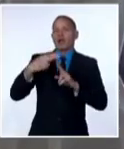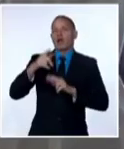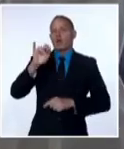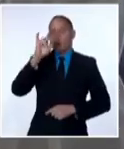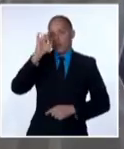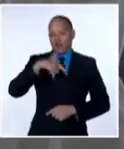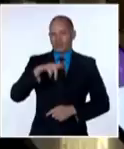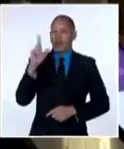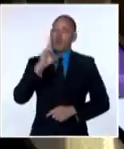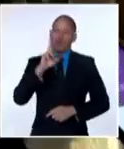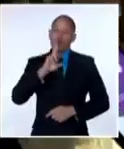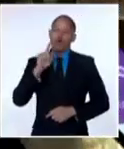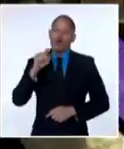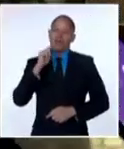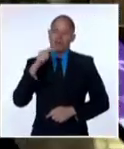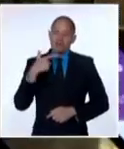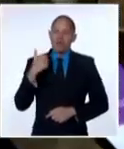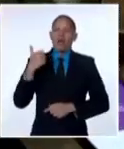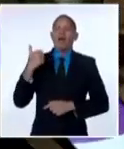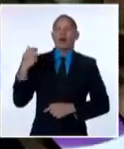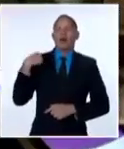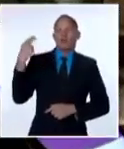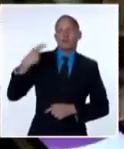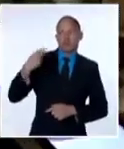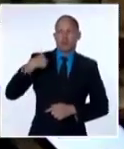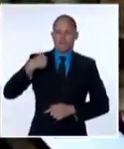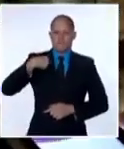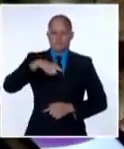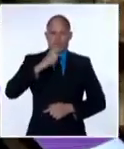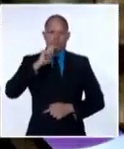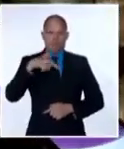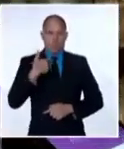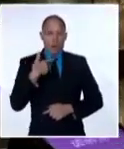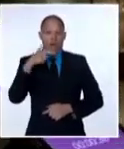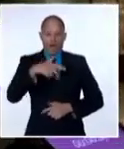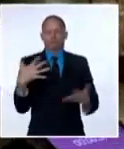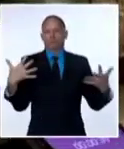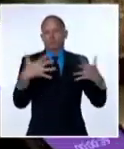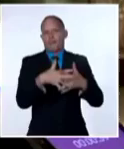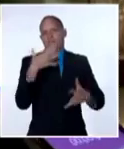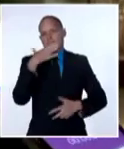entre ambas naciones. El hecho de que me ha enviado con una carta